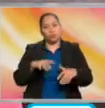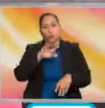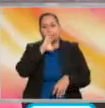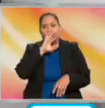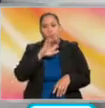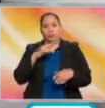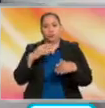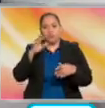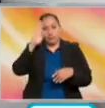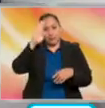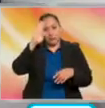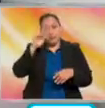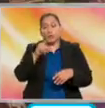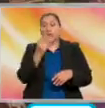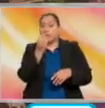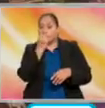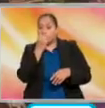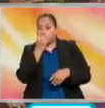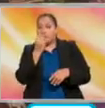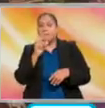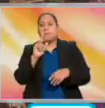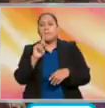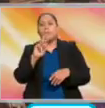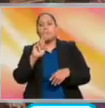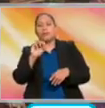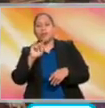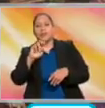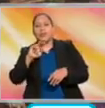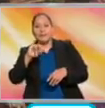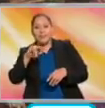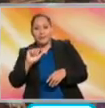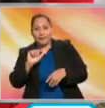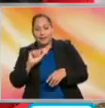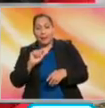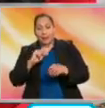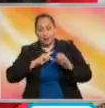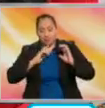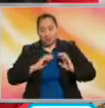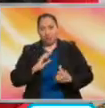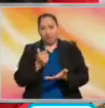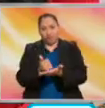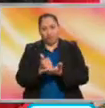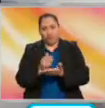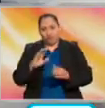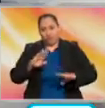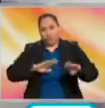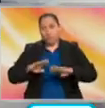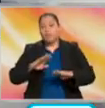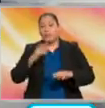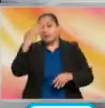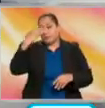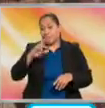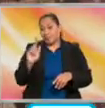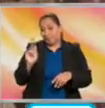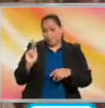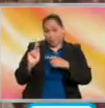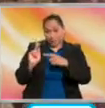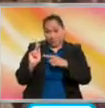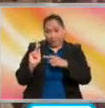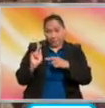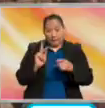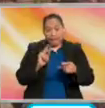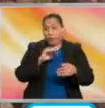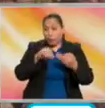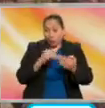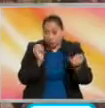aporta una calidad proteica, por ejemplo, de alto valor biológico. Es decir, sabemos que las proteínas no todas tienen la misma